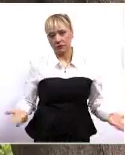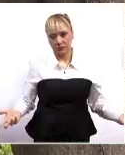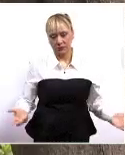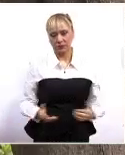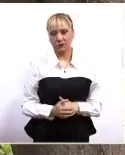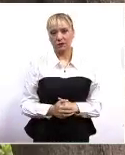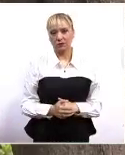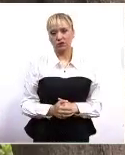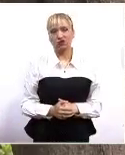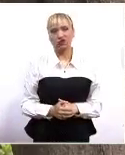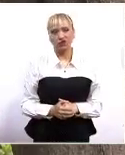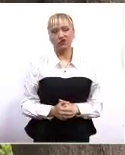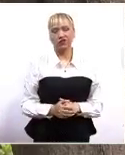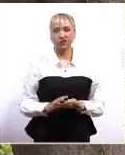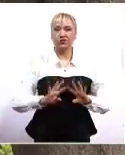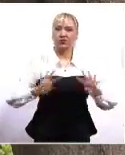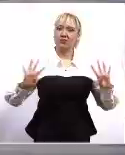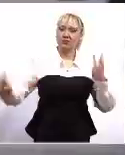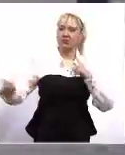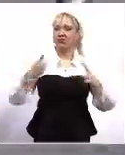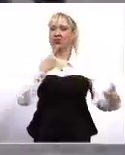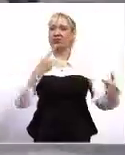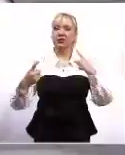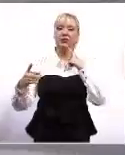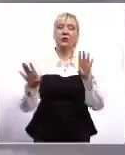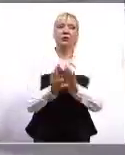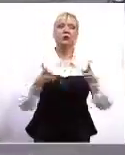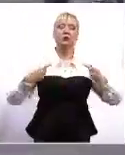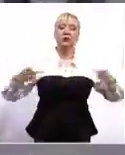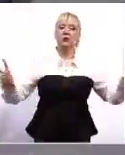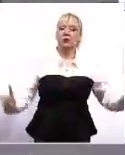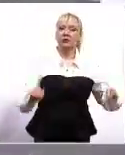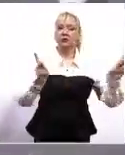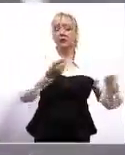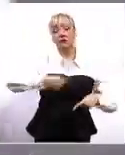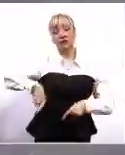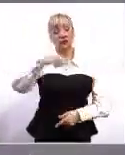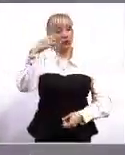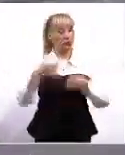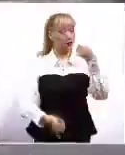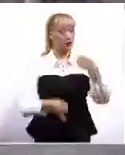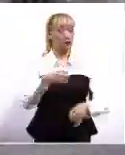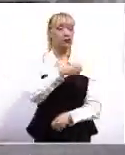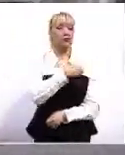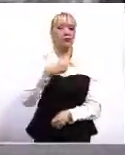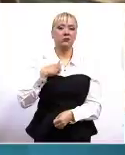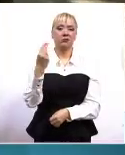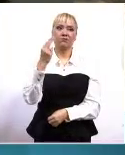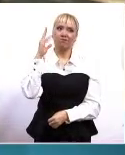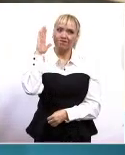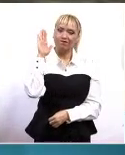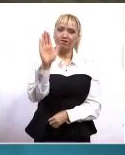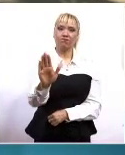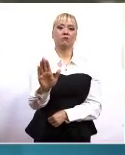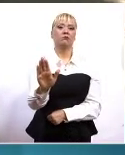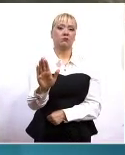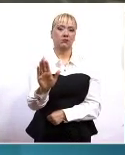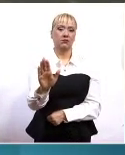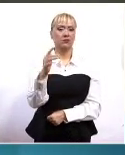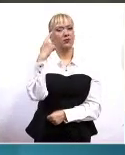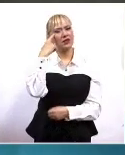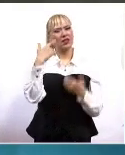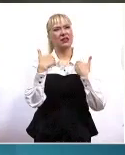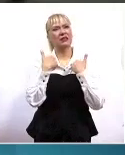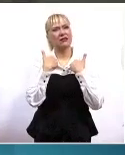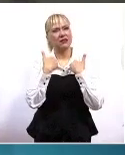sobre el delito de trata de personas, subrayó la tarea de quienes imparten justicia para enfrentar este fenómeno. Entender